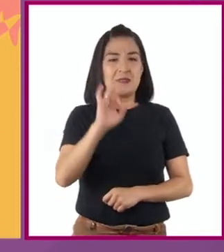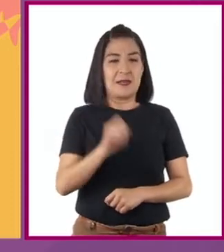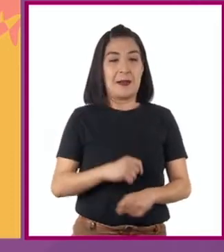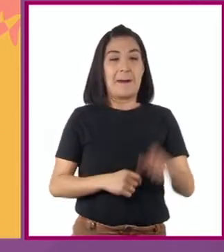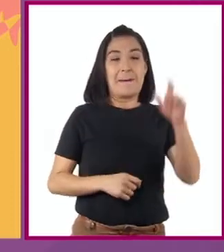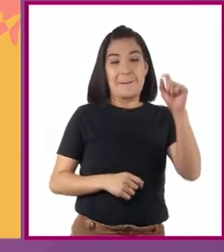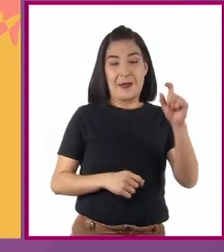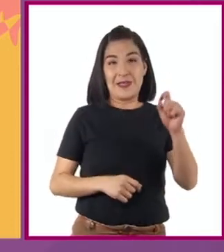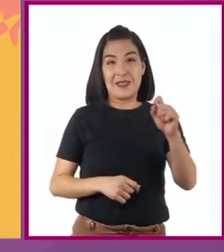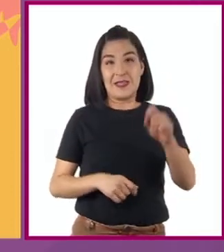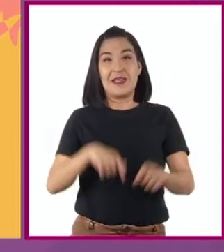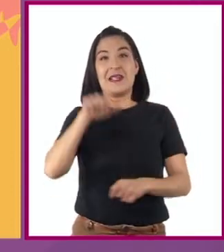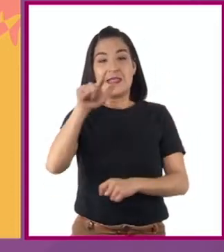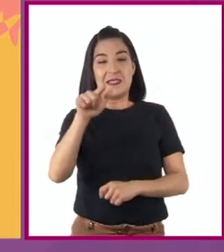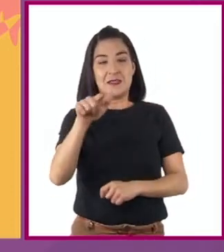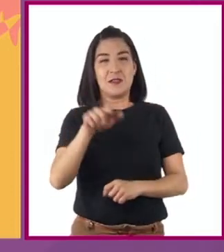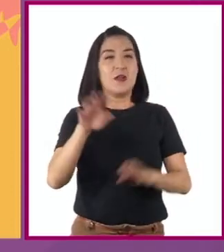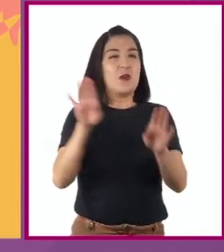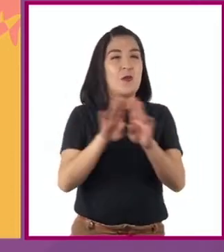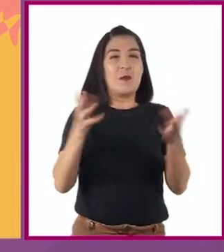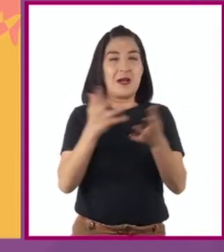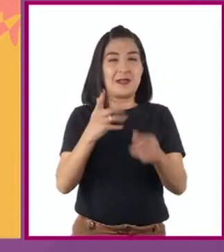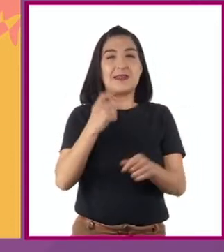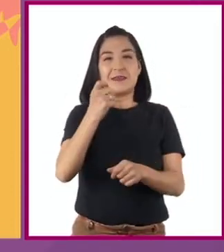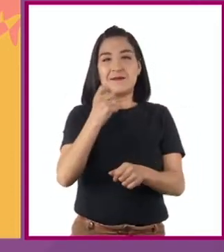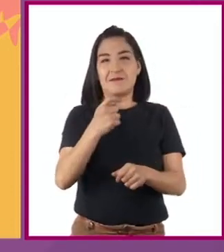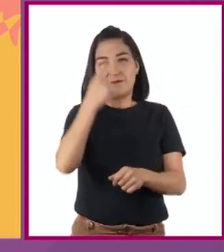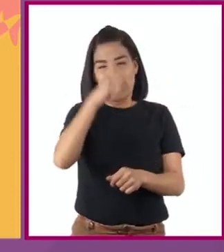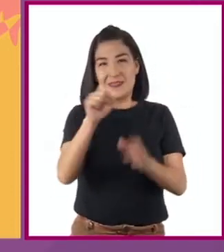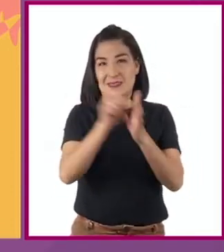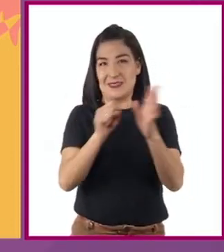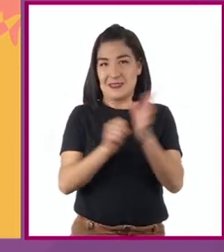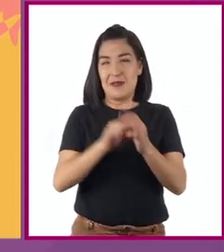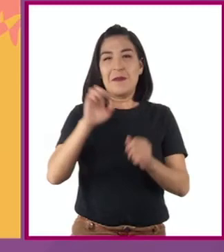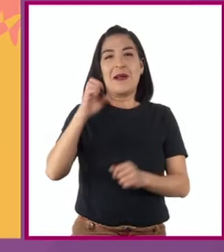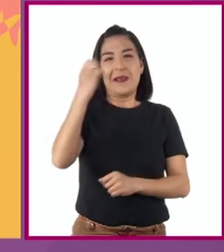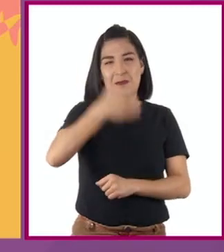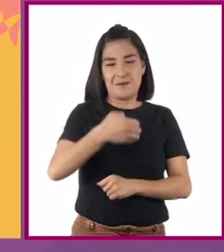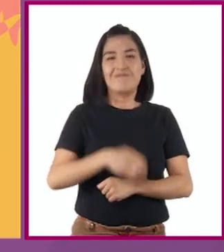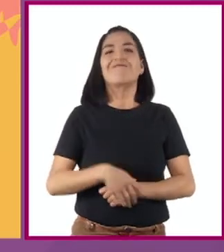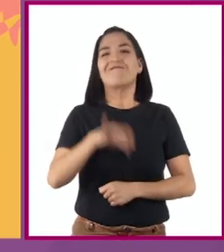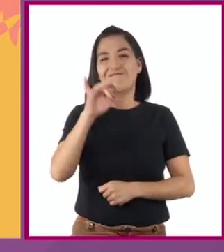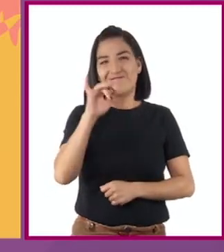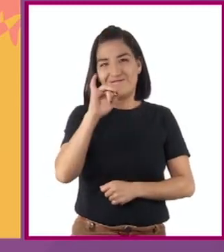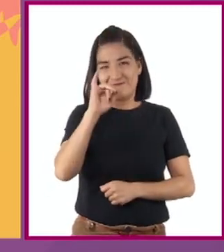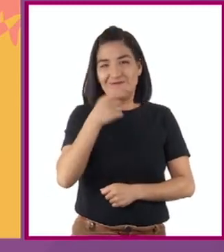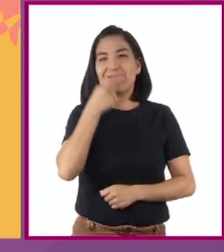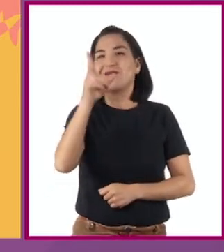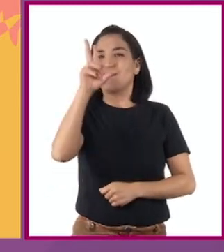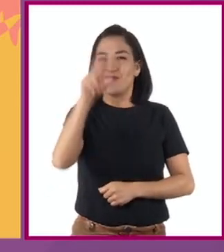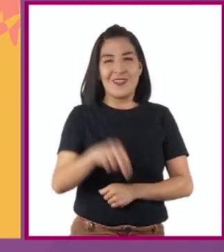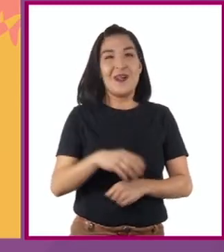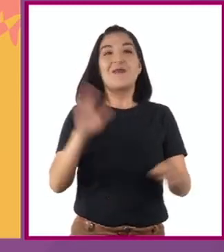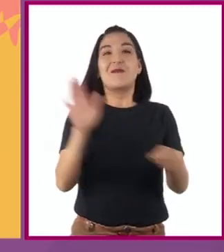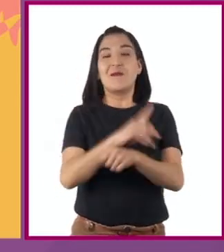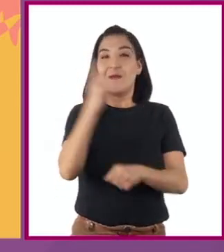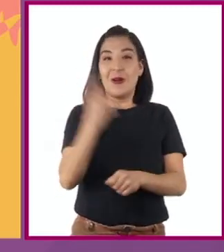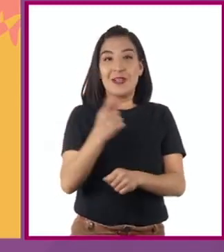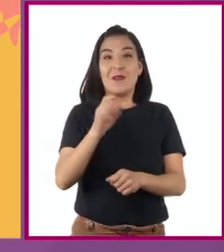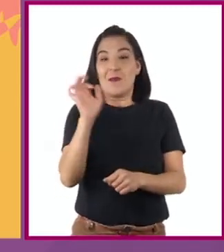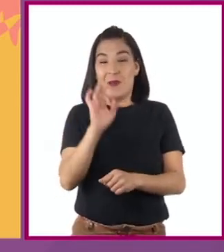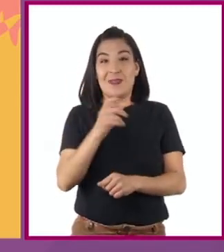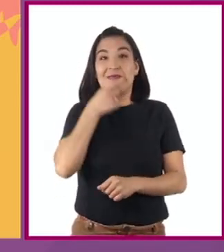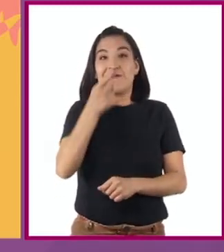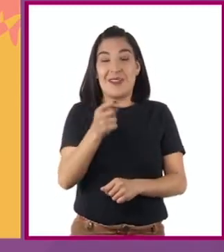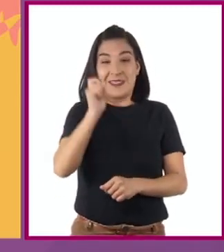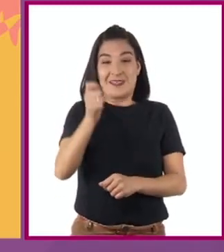y 17 soluciones del sistema de ecuaciones? Efectivamente no, porque aunque la suma de